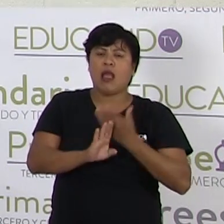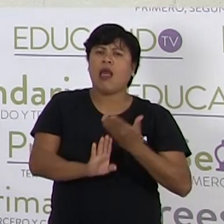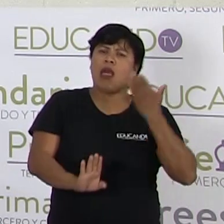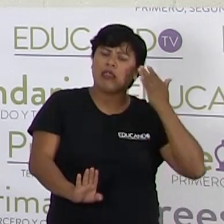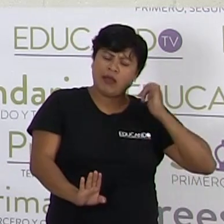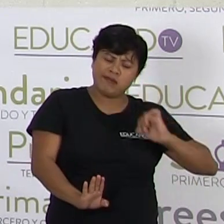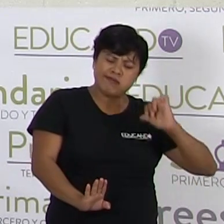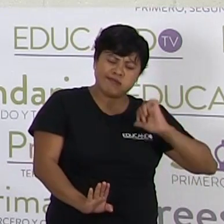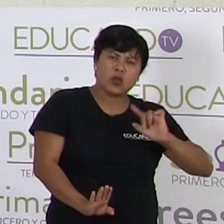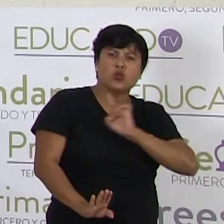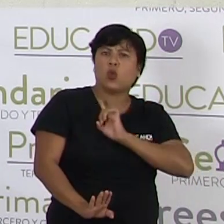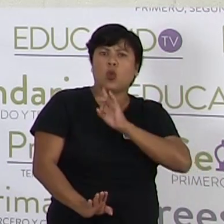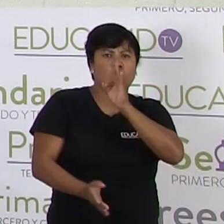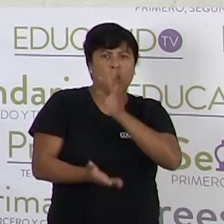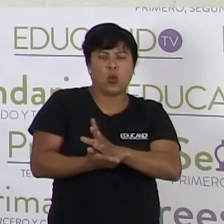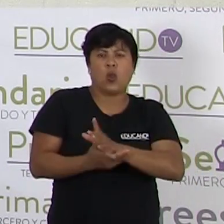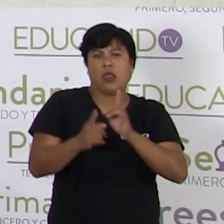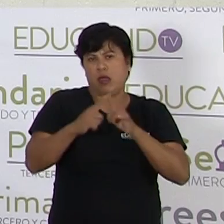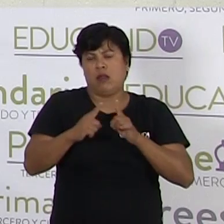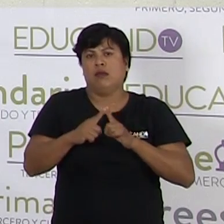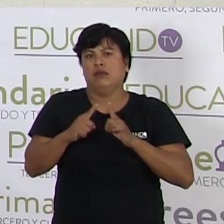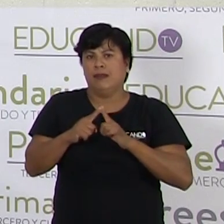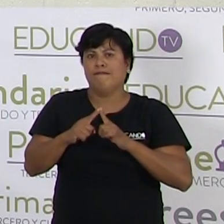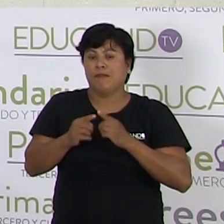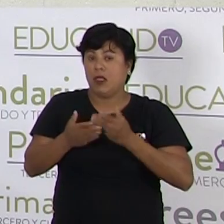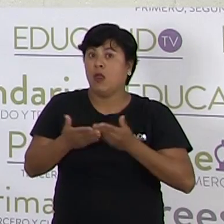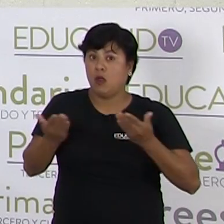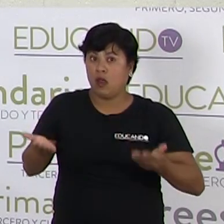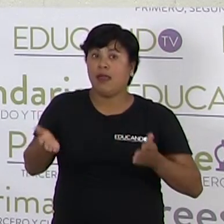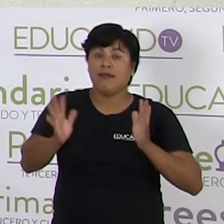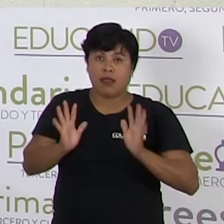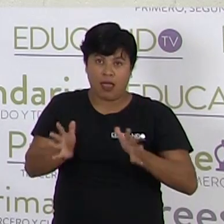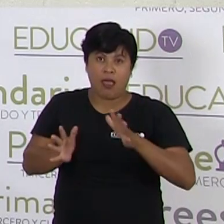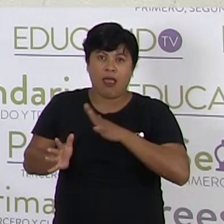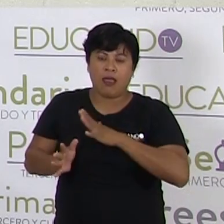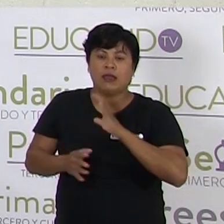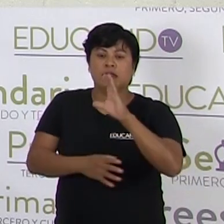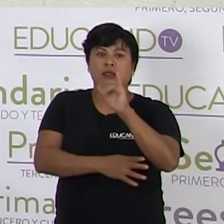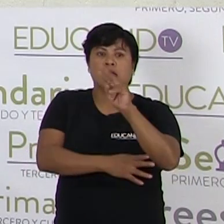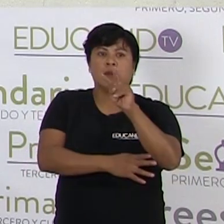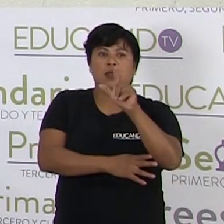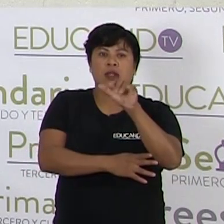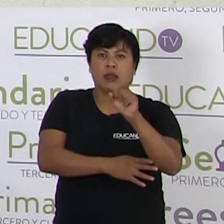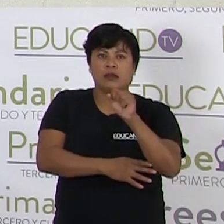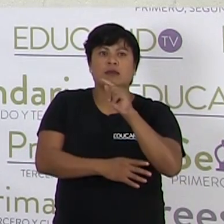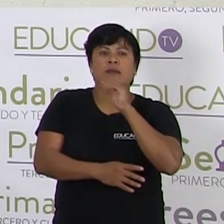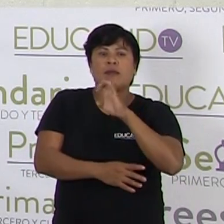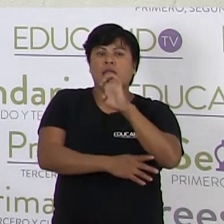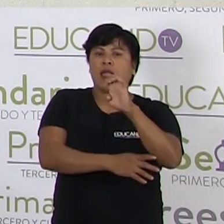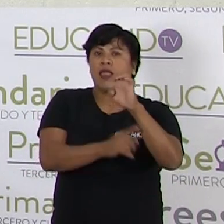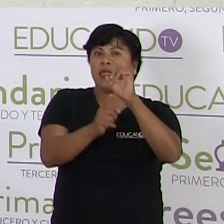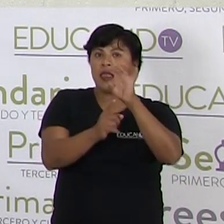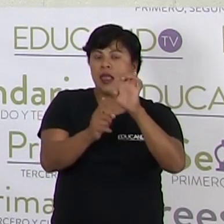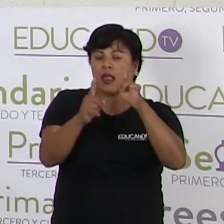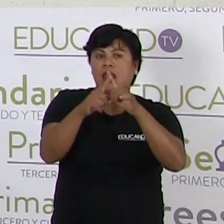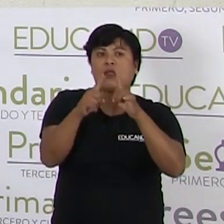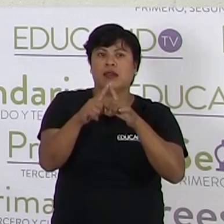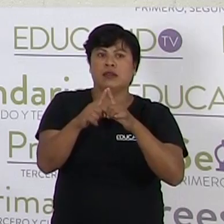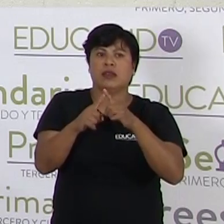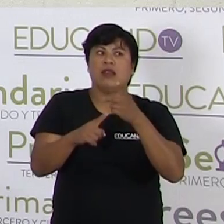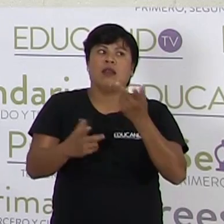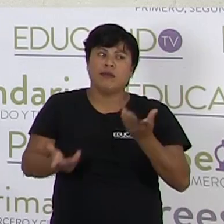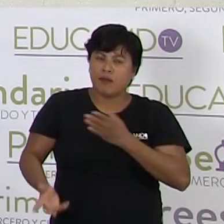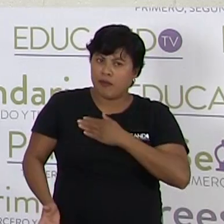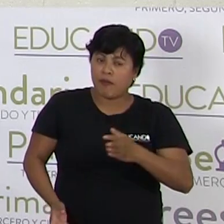Anteriormente solamente había de la iglesia, ahora ya hay civiles y eclesiásticos. Bueno, pues toda